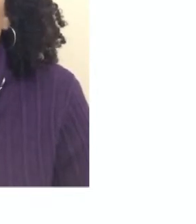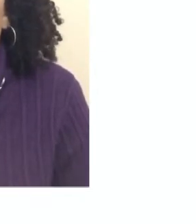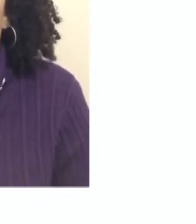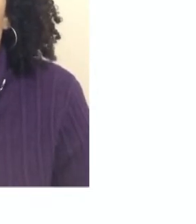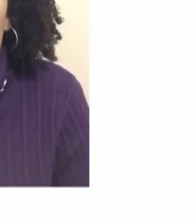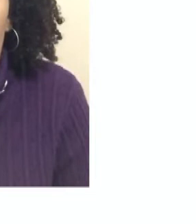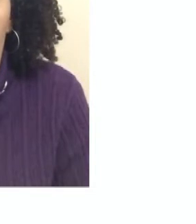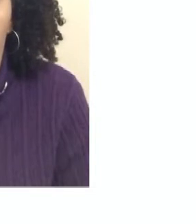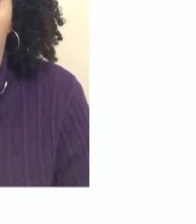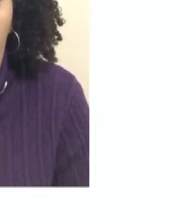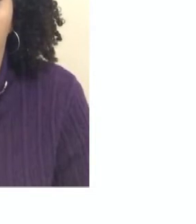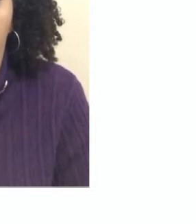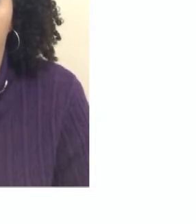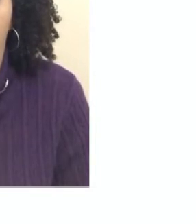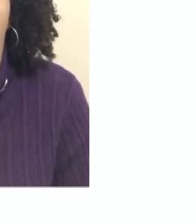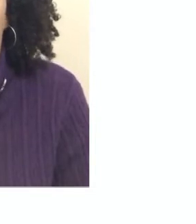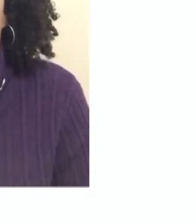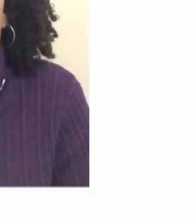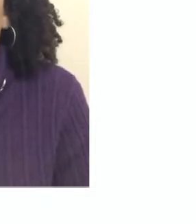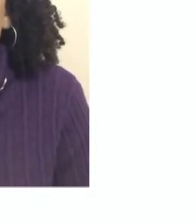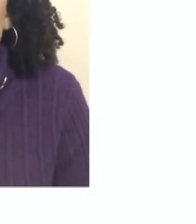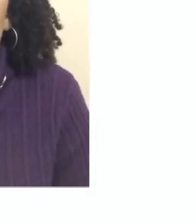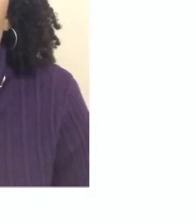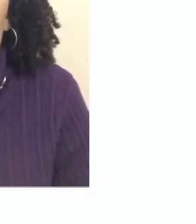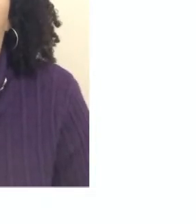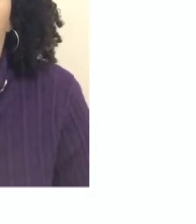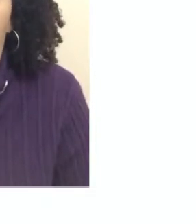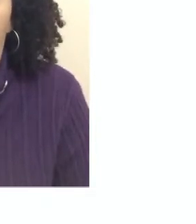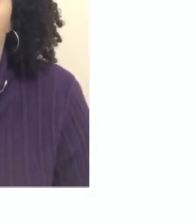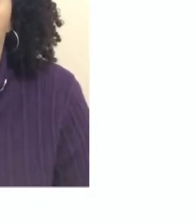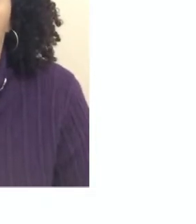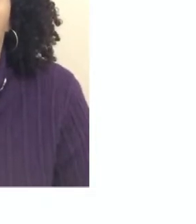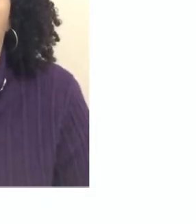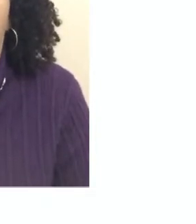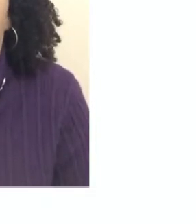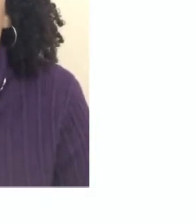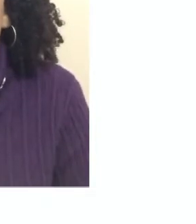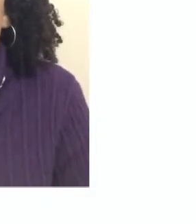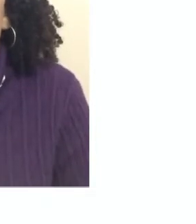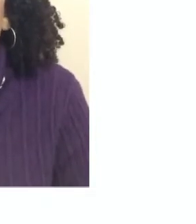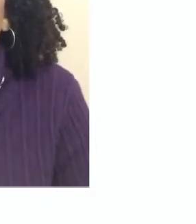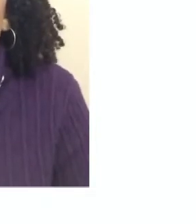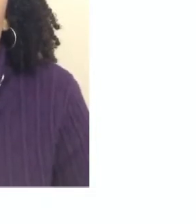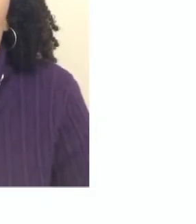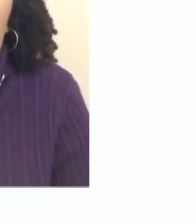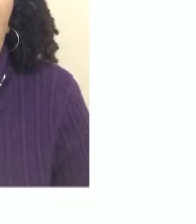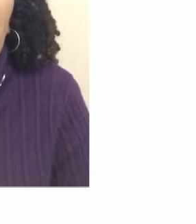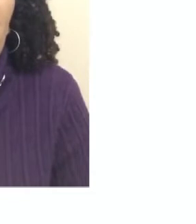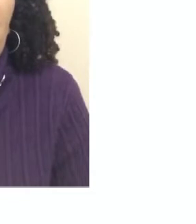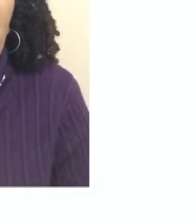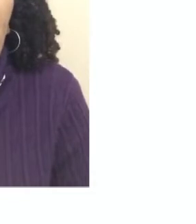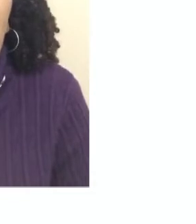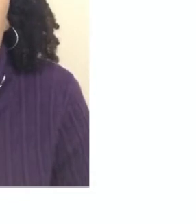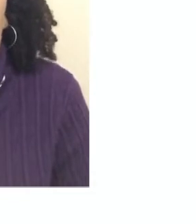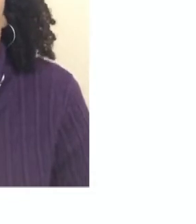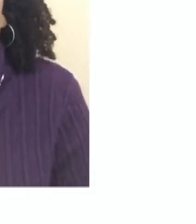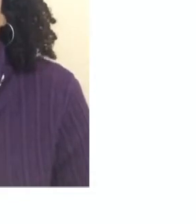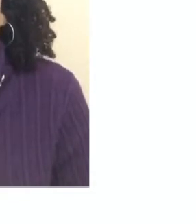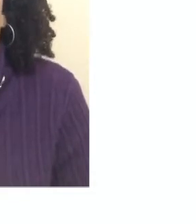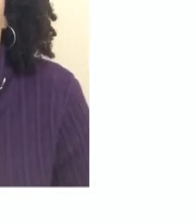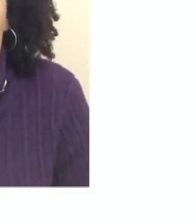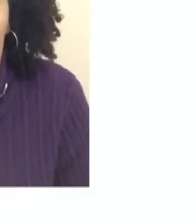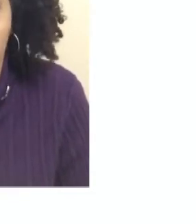boca rotundamente grande y mi nariz rotundamente ancha, y mis dientes rotundamente blancos y mi